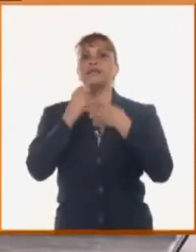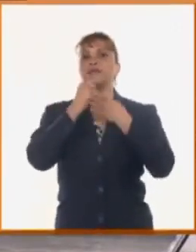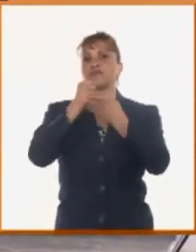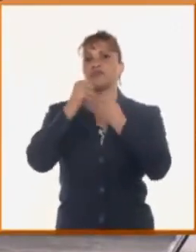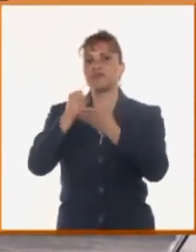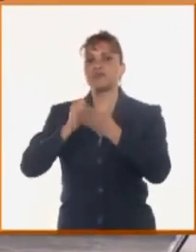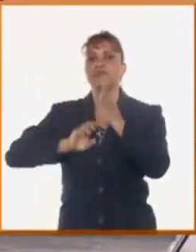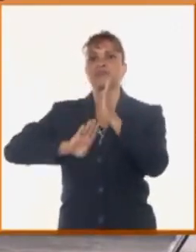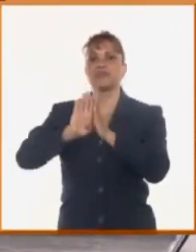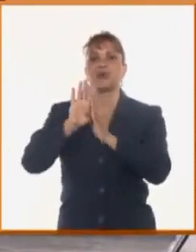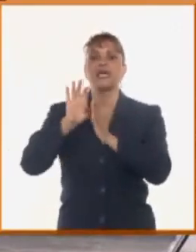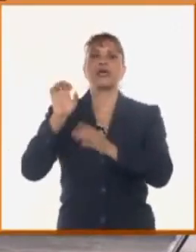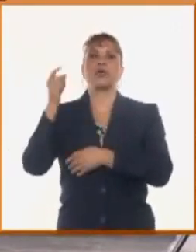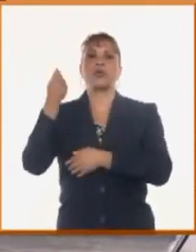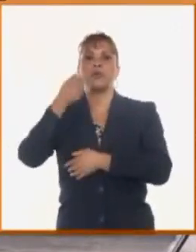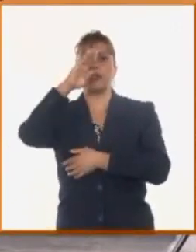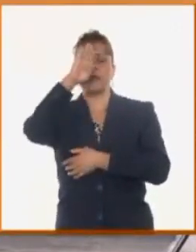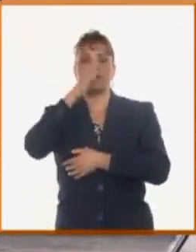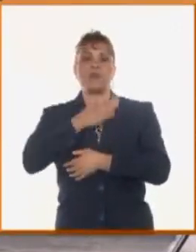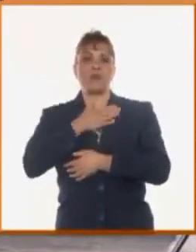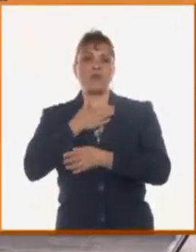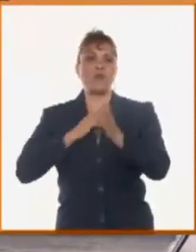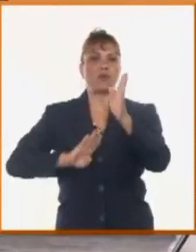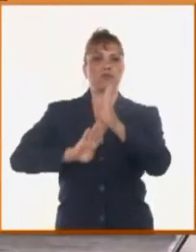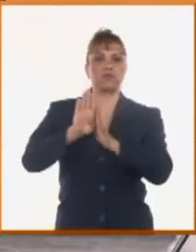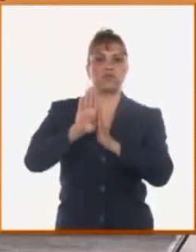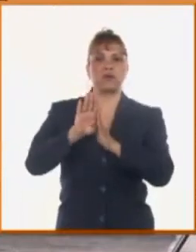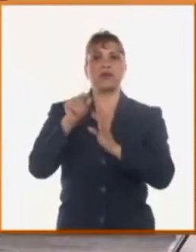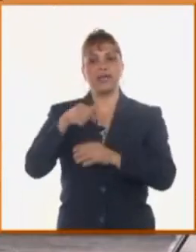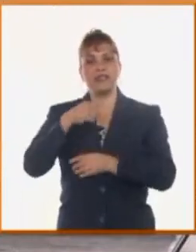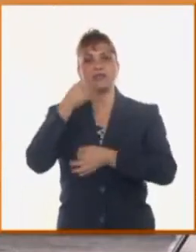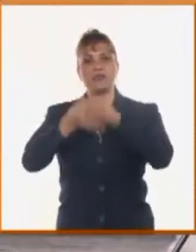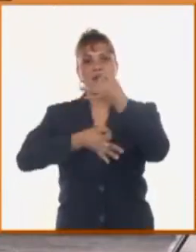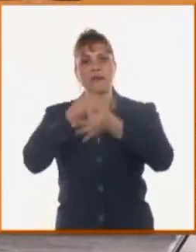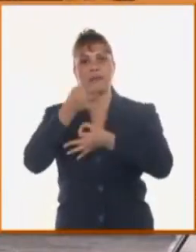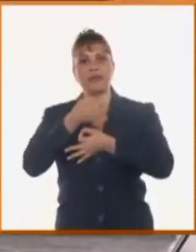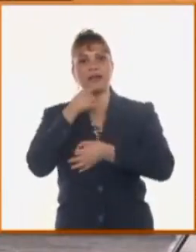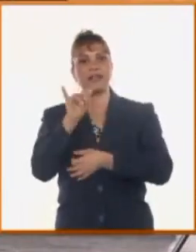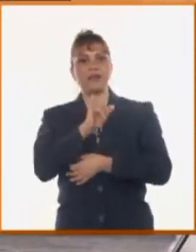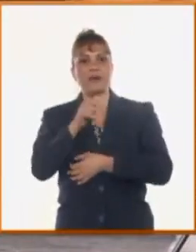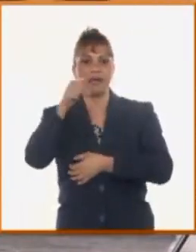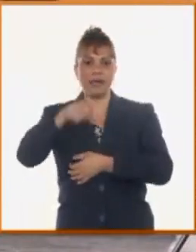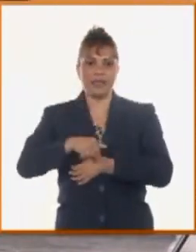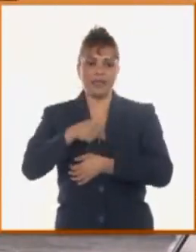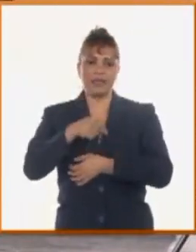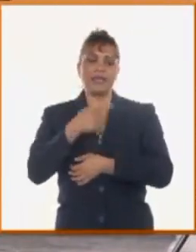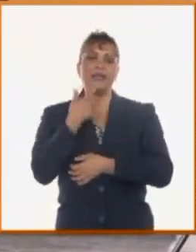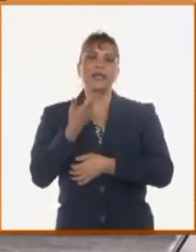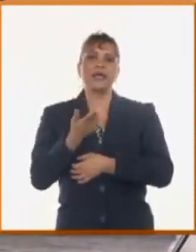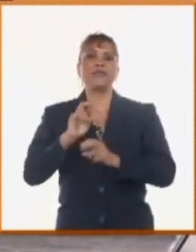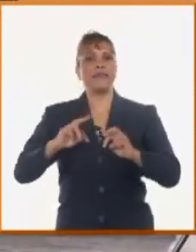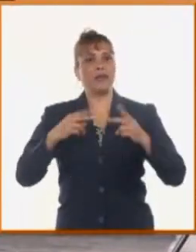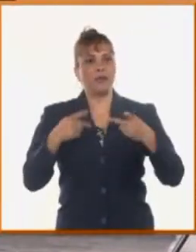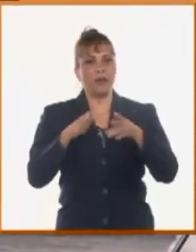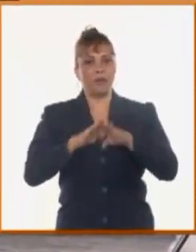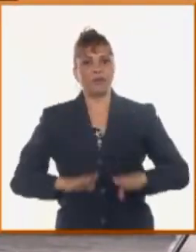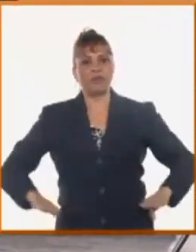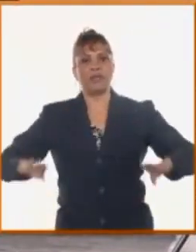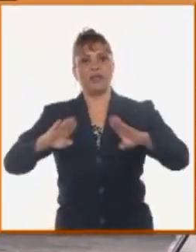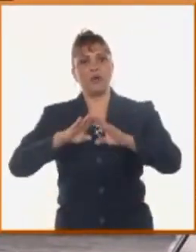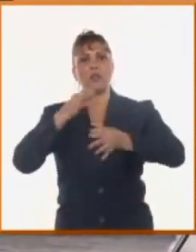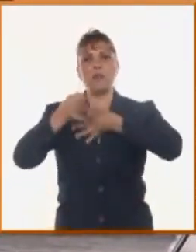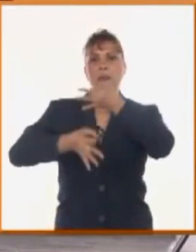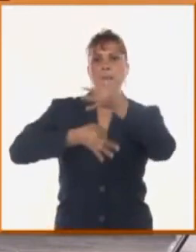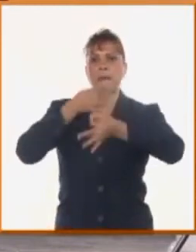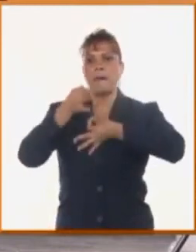a la transformación digital del país, y de eso pues se hablará también muy pronto y tendremos que volver a la mesa redonda cuando